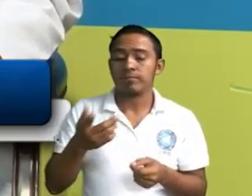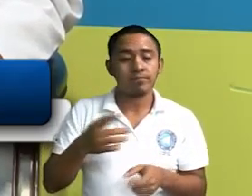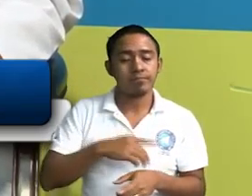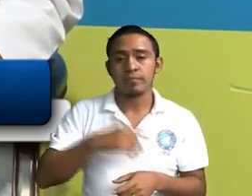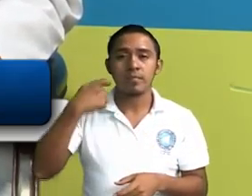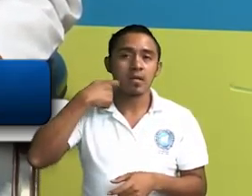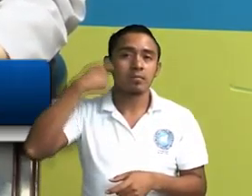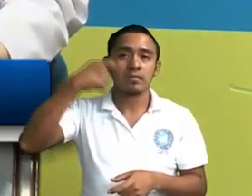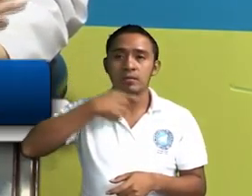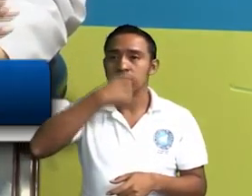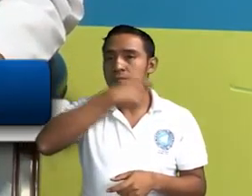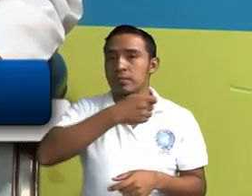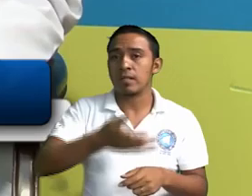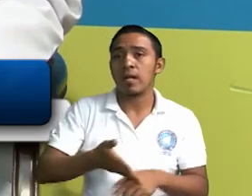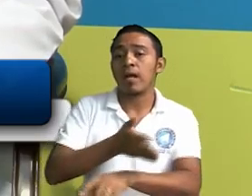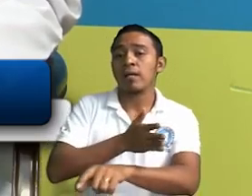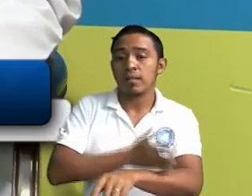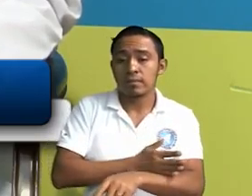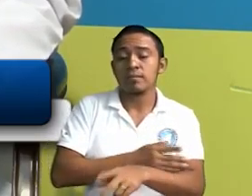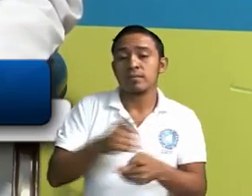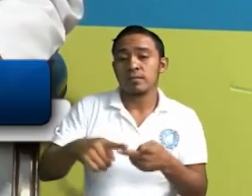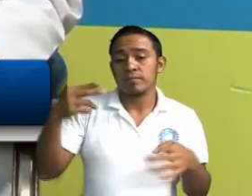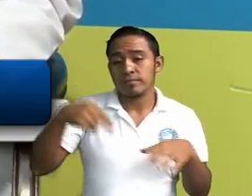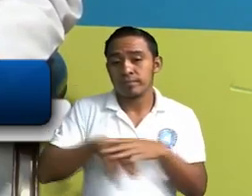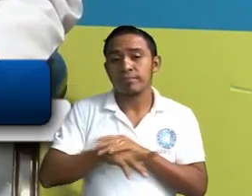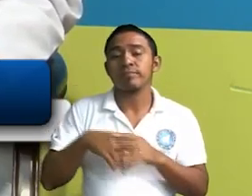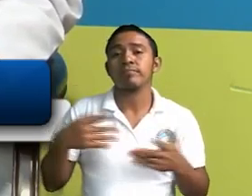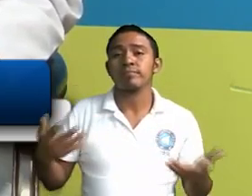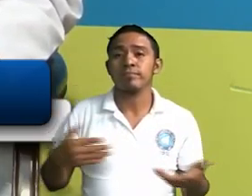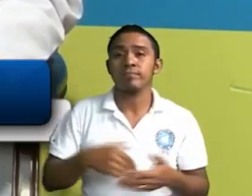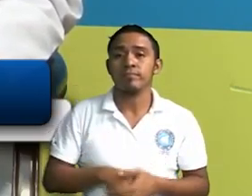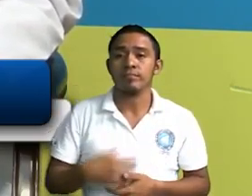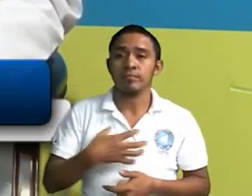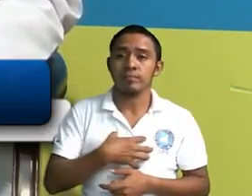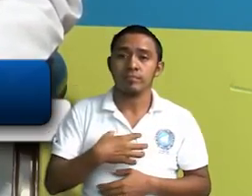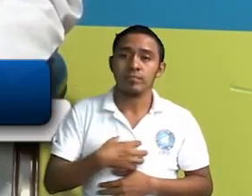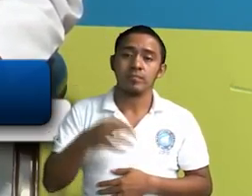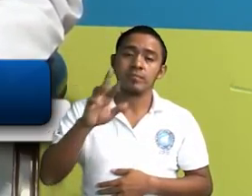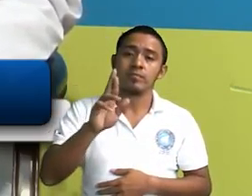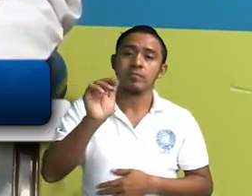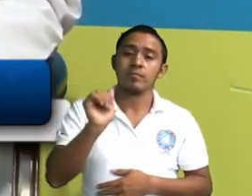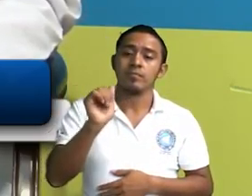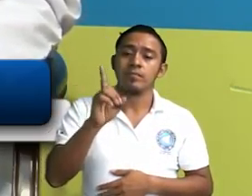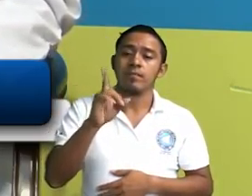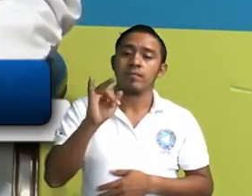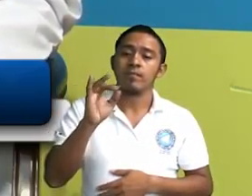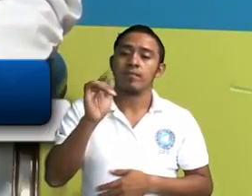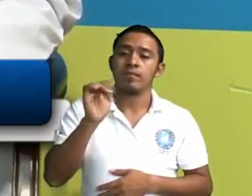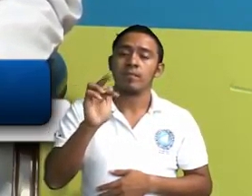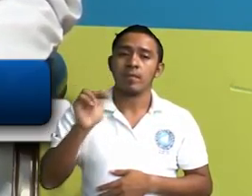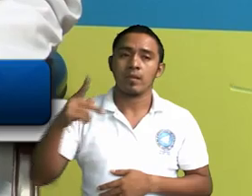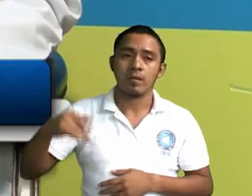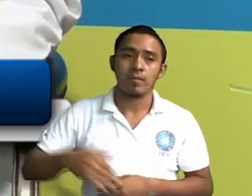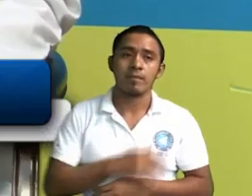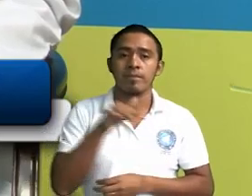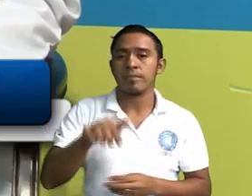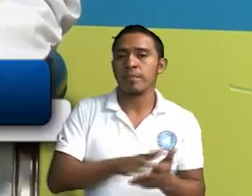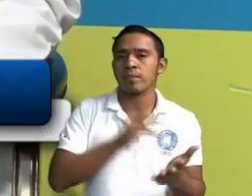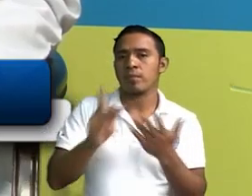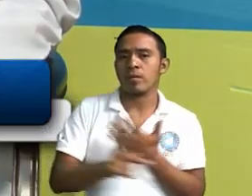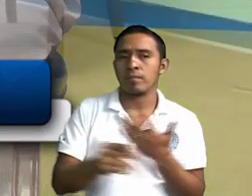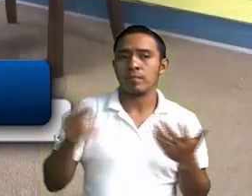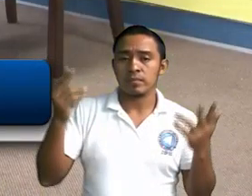hay que hacer todo esto previamente al tratamiento de radioterapia ahora hablemos doctoral este programa trata